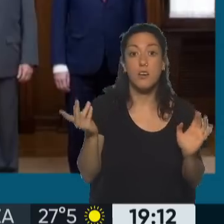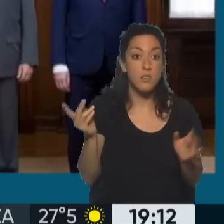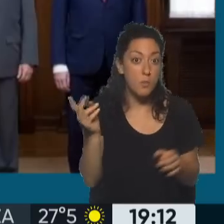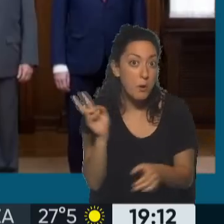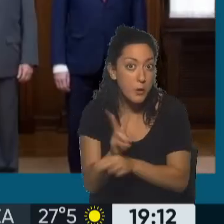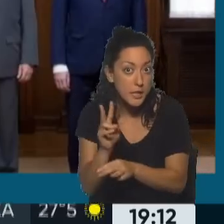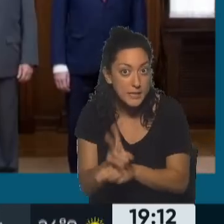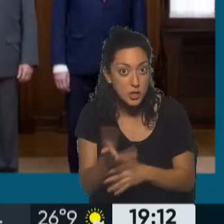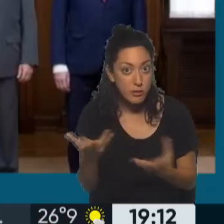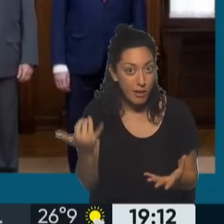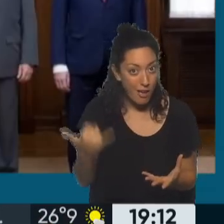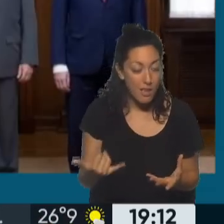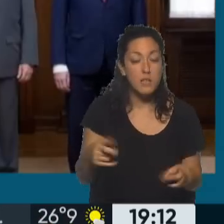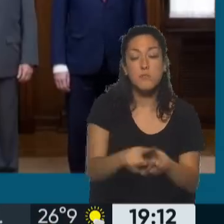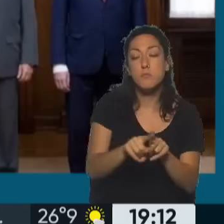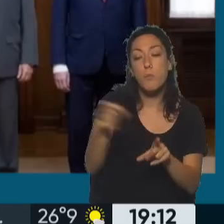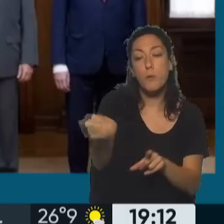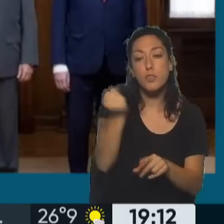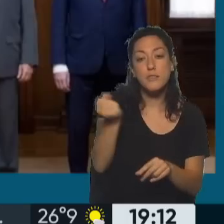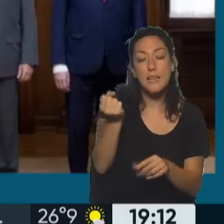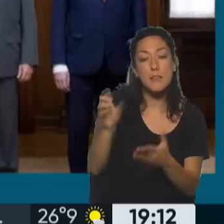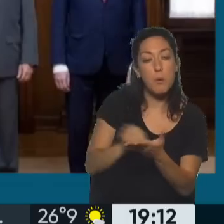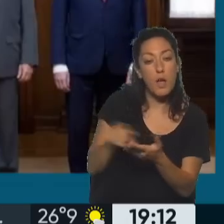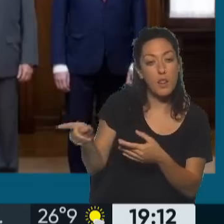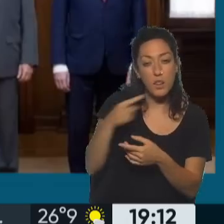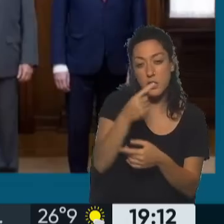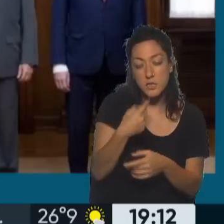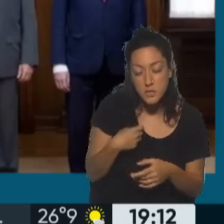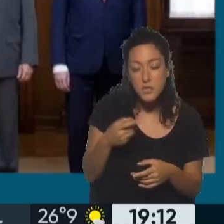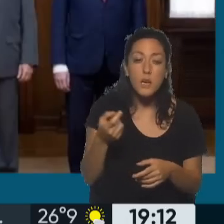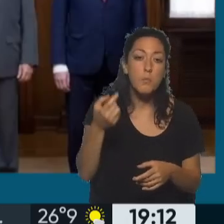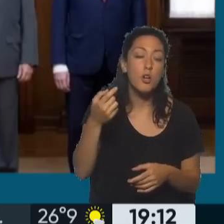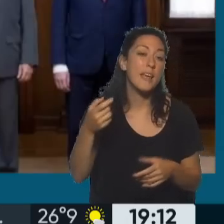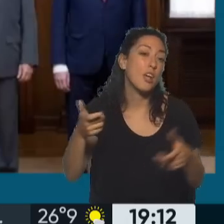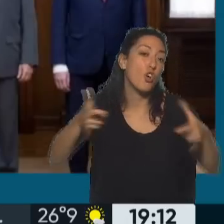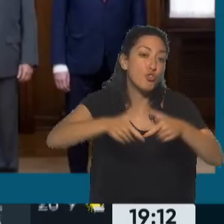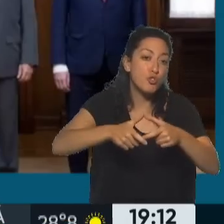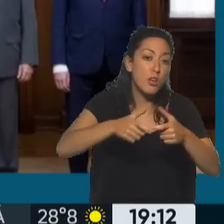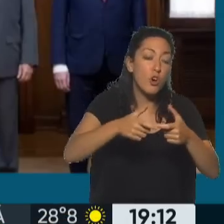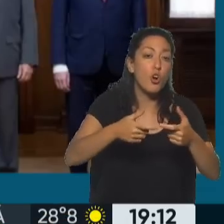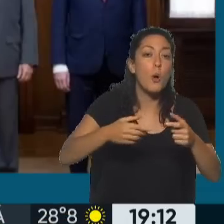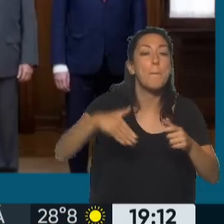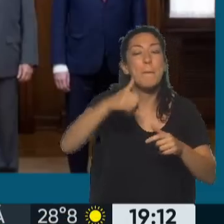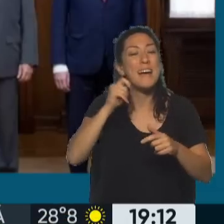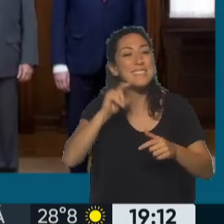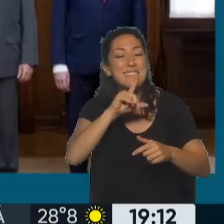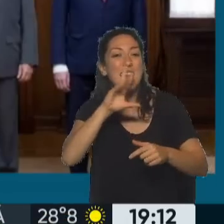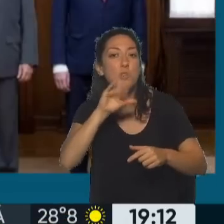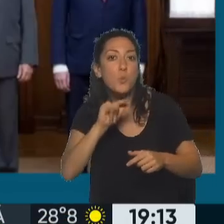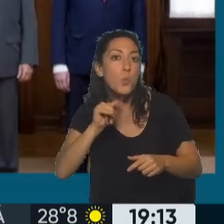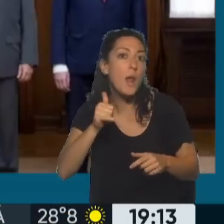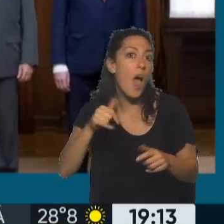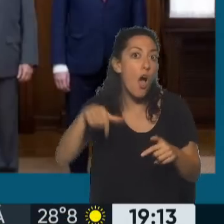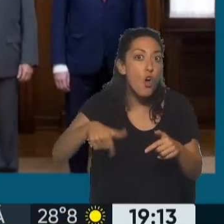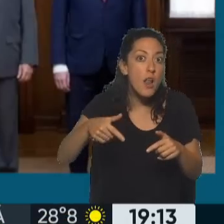Es en el importante lo camino. que dice la doctora Salvo, porque el Consejo de la Magistratura, que es el que debe analizar la conducta de los jueces, hoy está virtualmente paralizado. Es